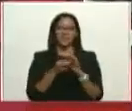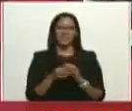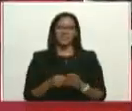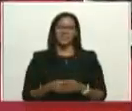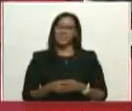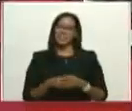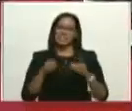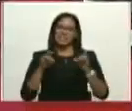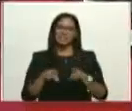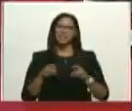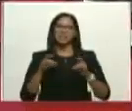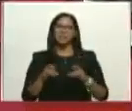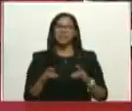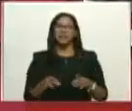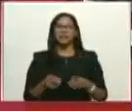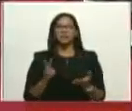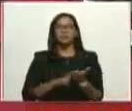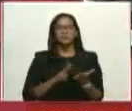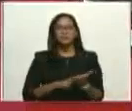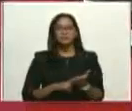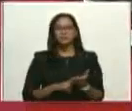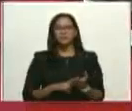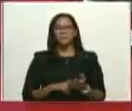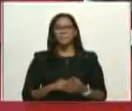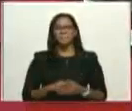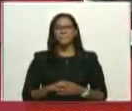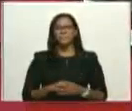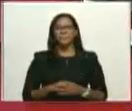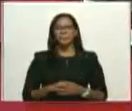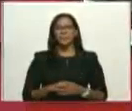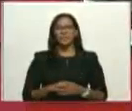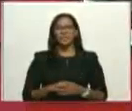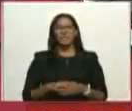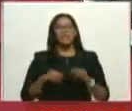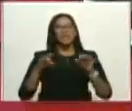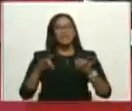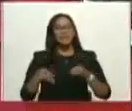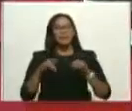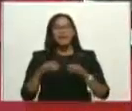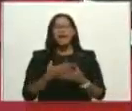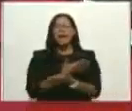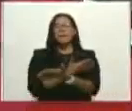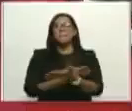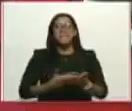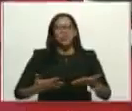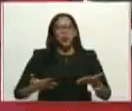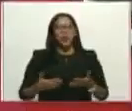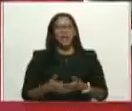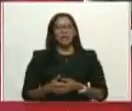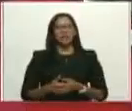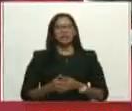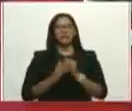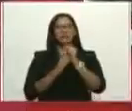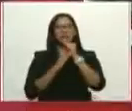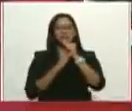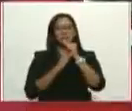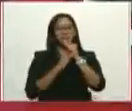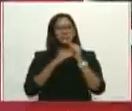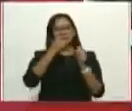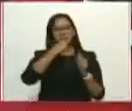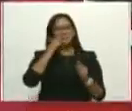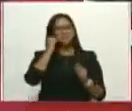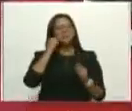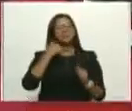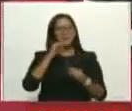sembrar, ¿verdad? Sembrar en millones de líderes y lideresas que hay en